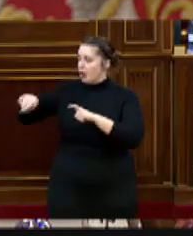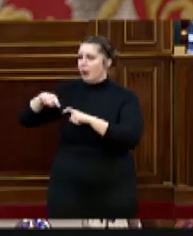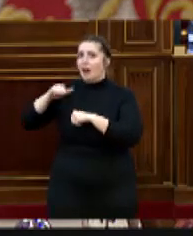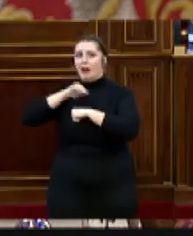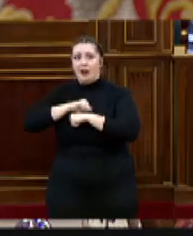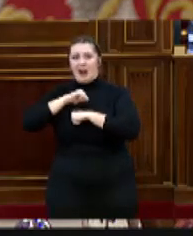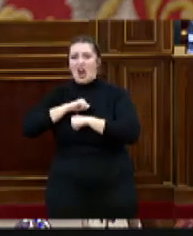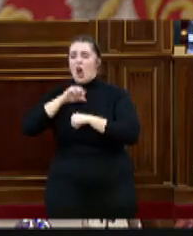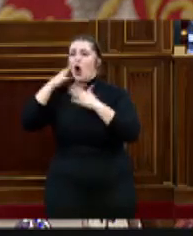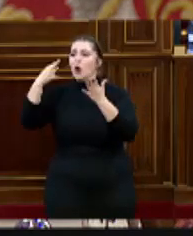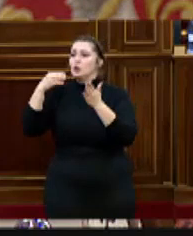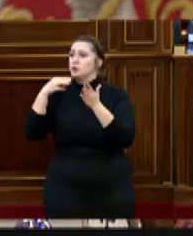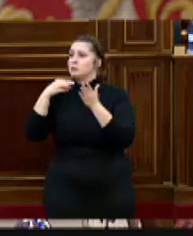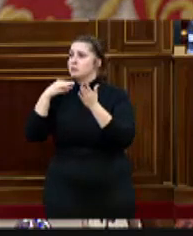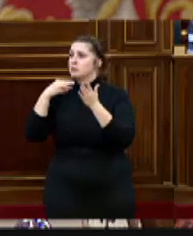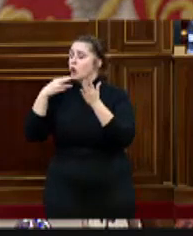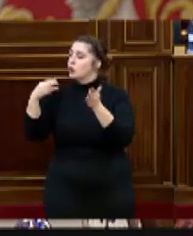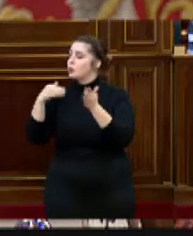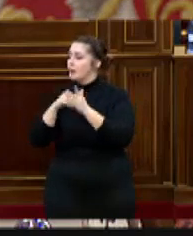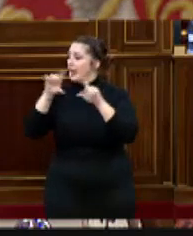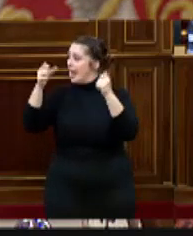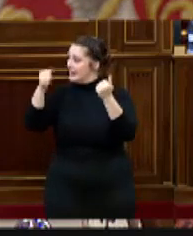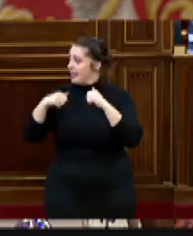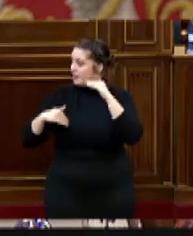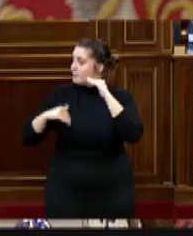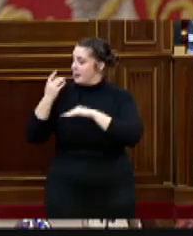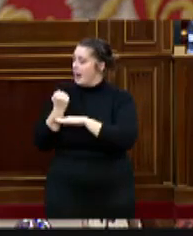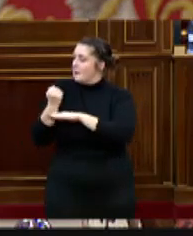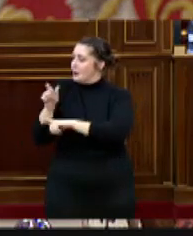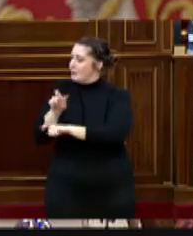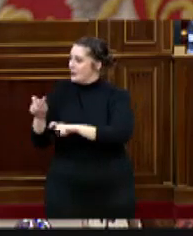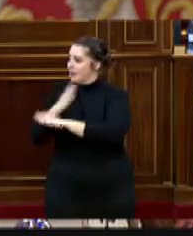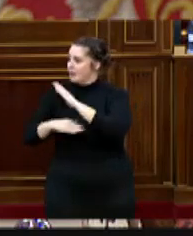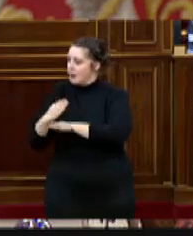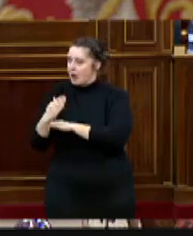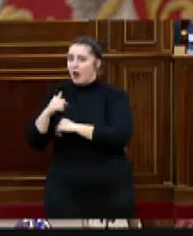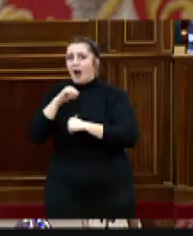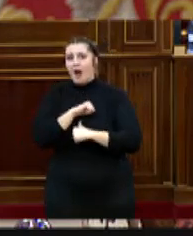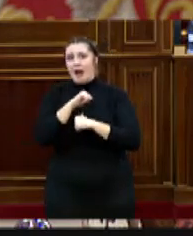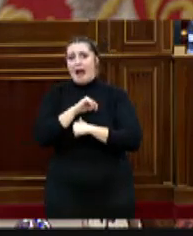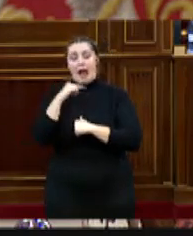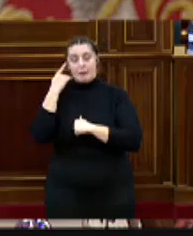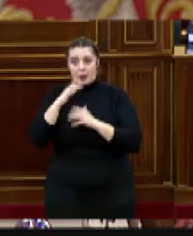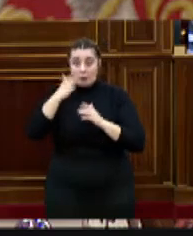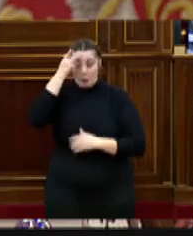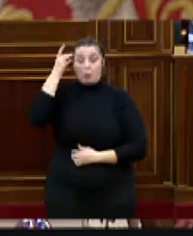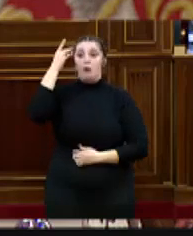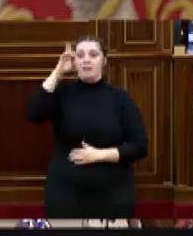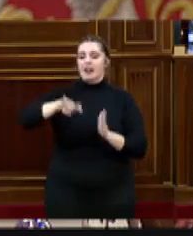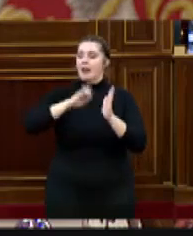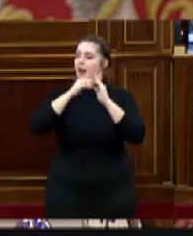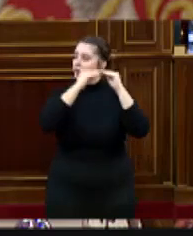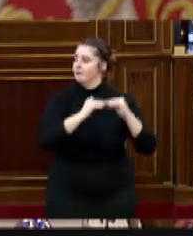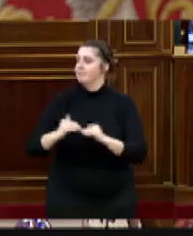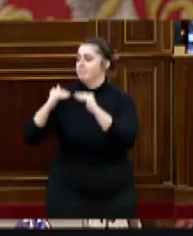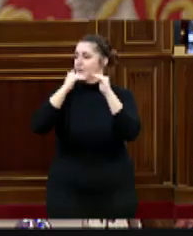y las más de 8000 entidades que les apoyan para ver una legislación avanzada y homogénea en lo que